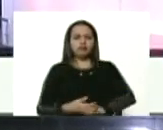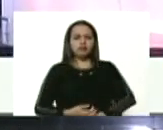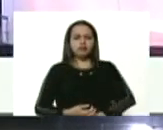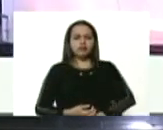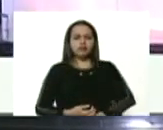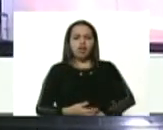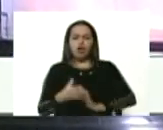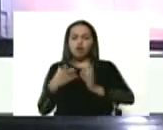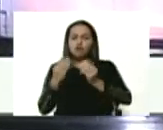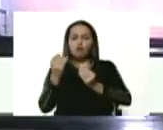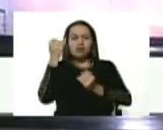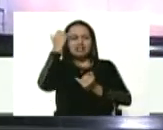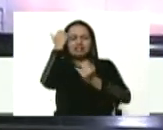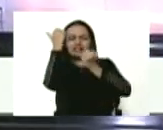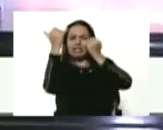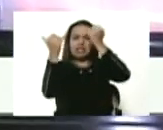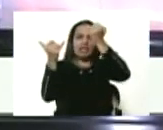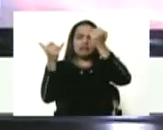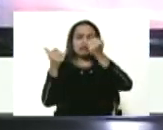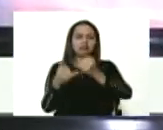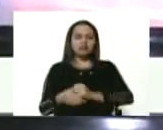excepcionalmente sabio e inteligente,